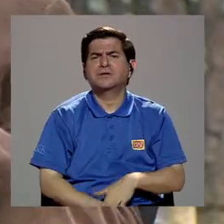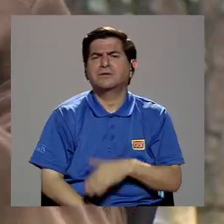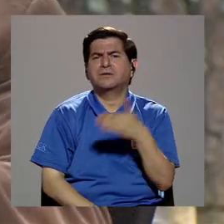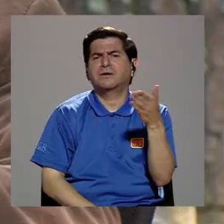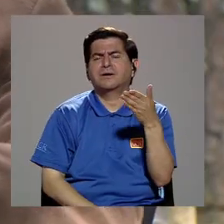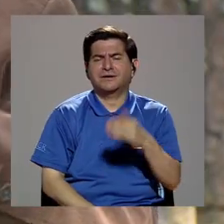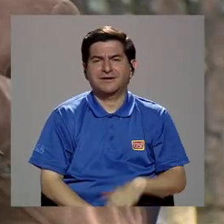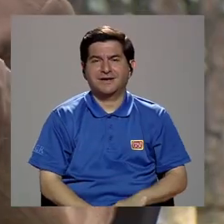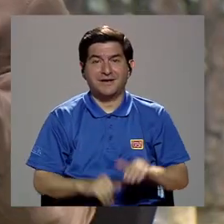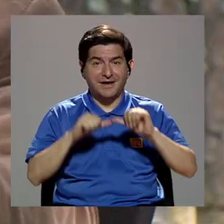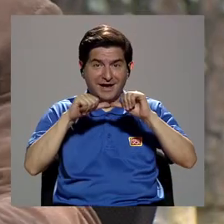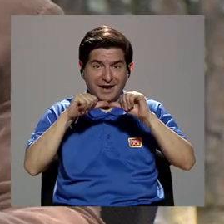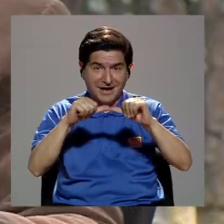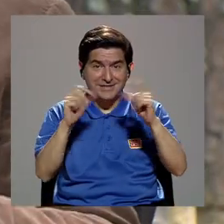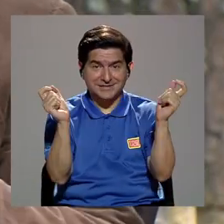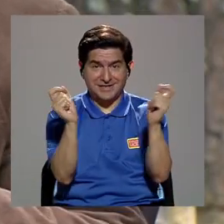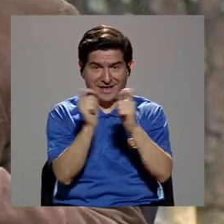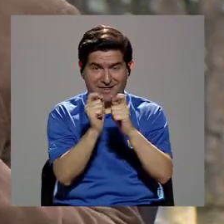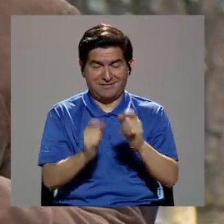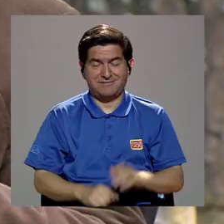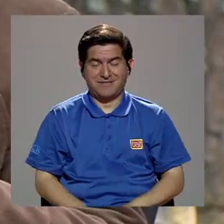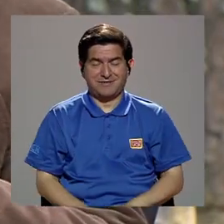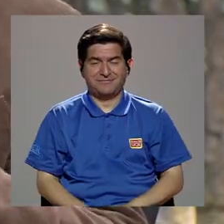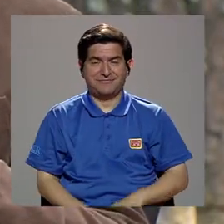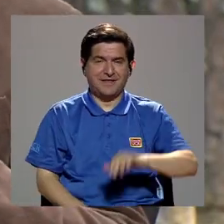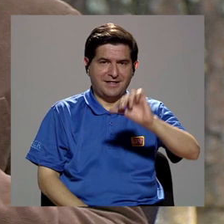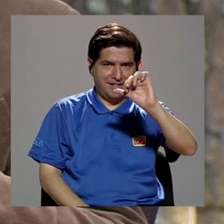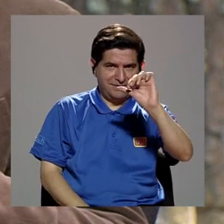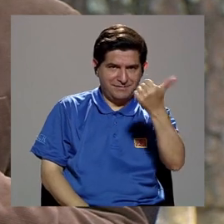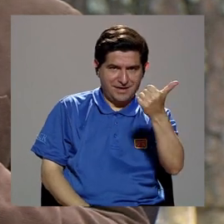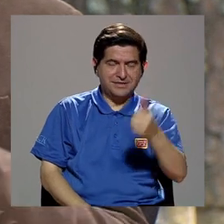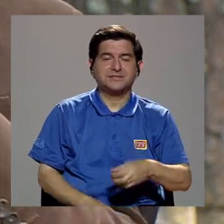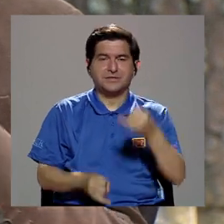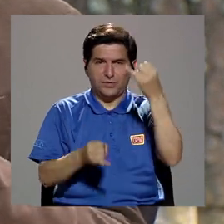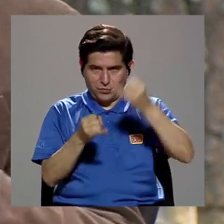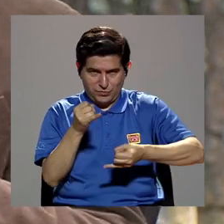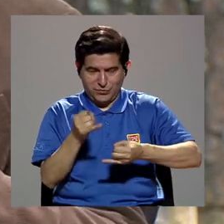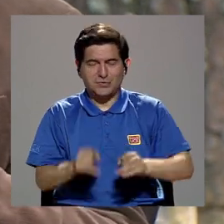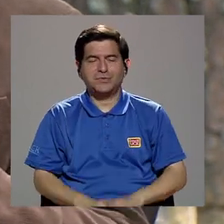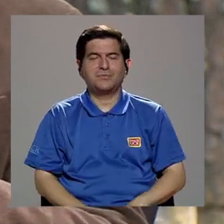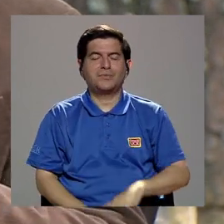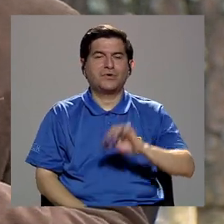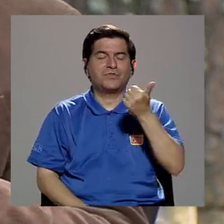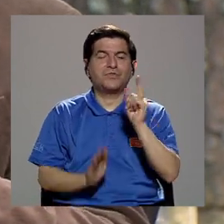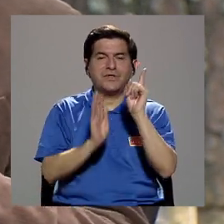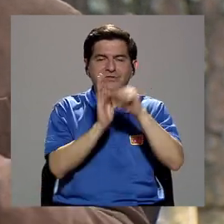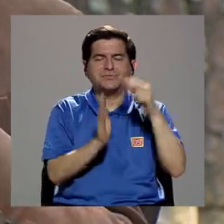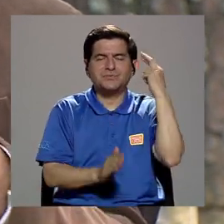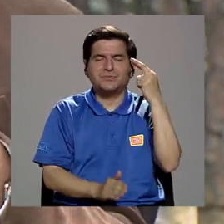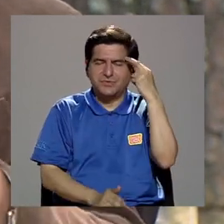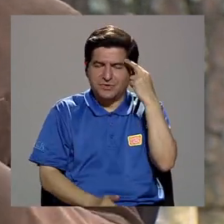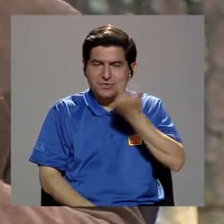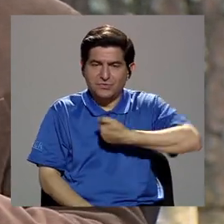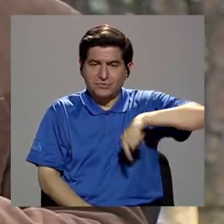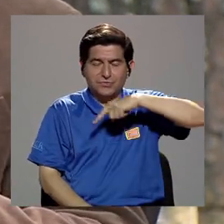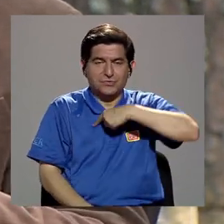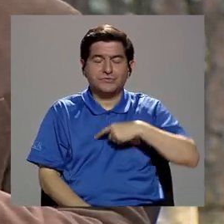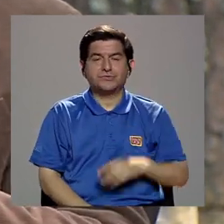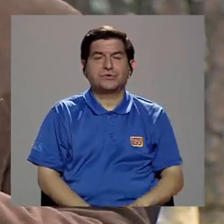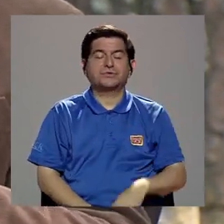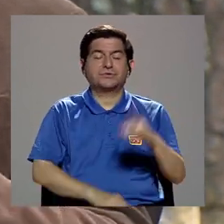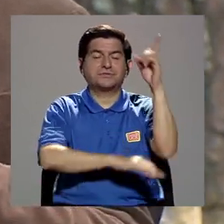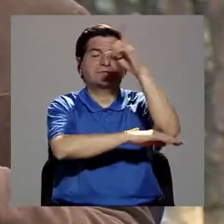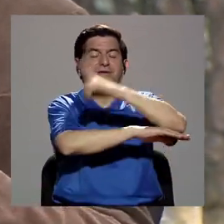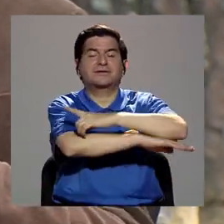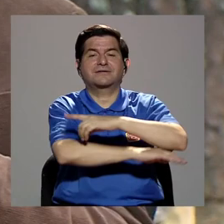también junto con el siguiente punto. Porque el siguiente punto, el último, son los 10 minutos de reflexión que hacemos a lo largo